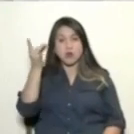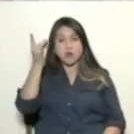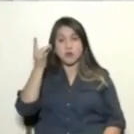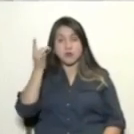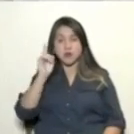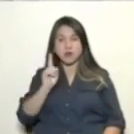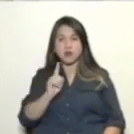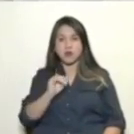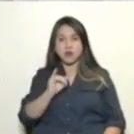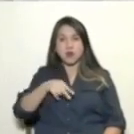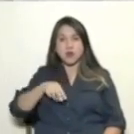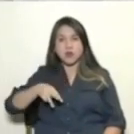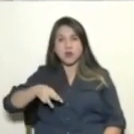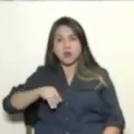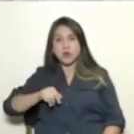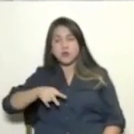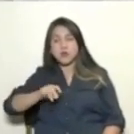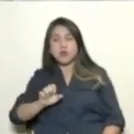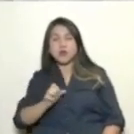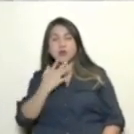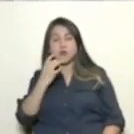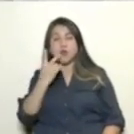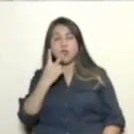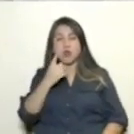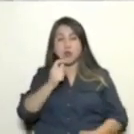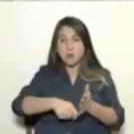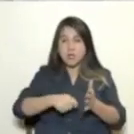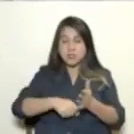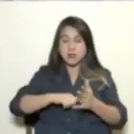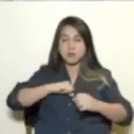no queda inmune. Otros dicen que queda inmune por 2 meses.